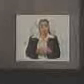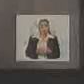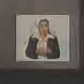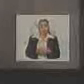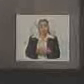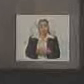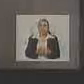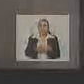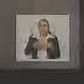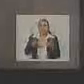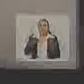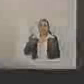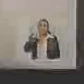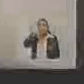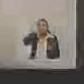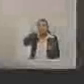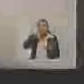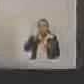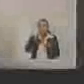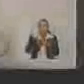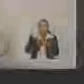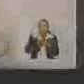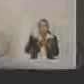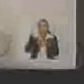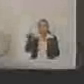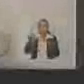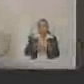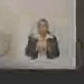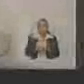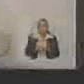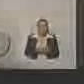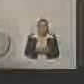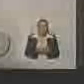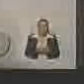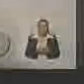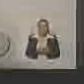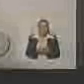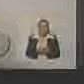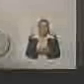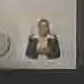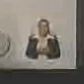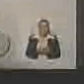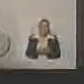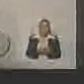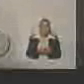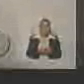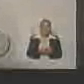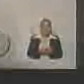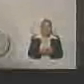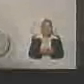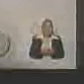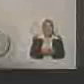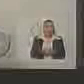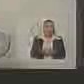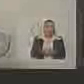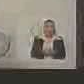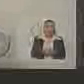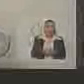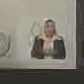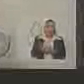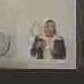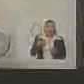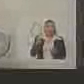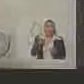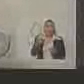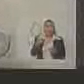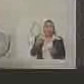Humanista. Adelante. Gracias. Las herramientas que tenemos en contra de la corrupción, por nuestra parte, es la transparencia.